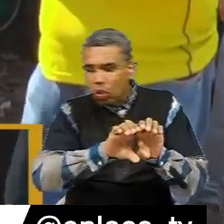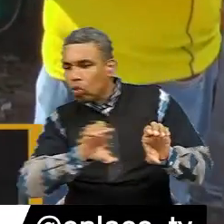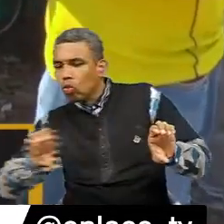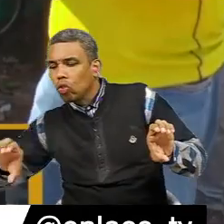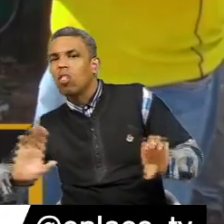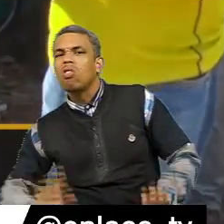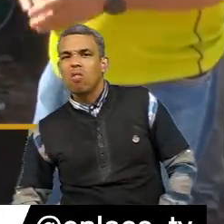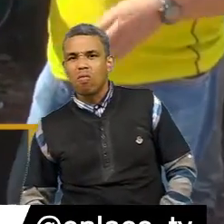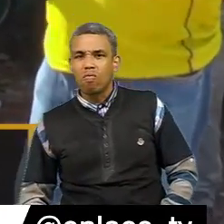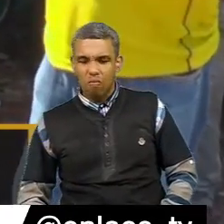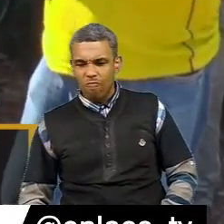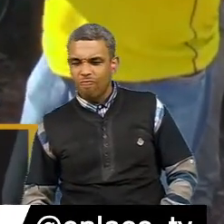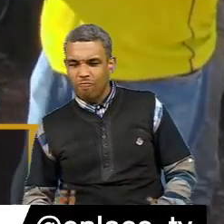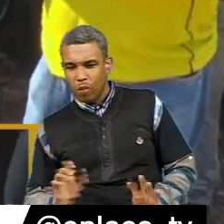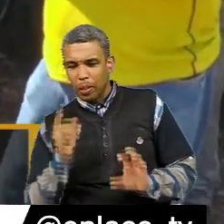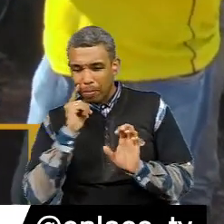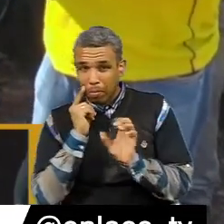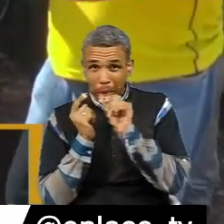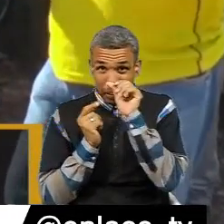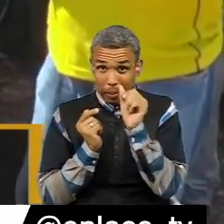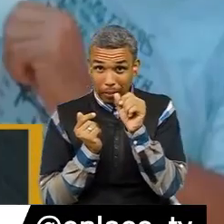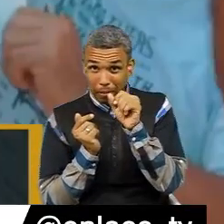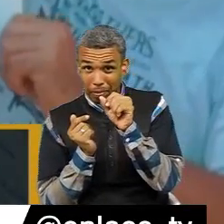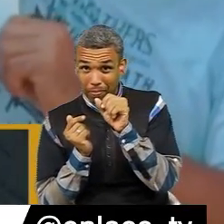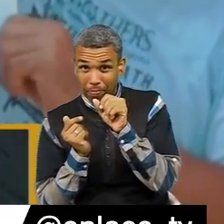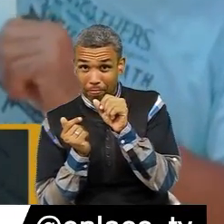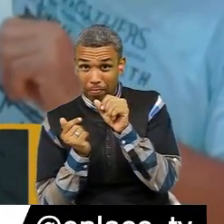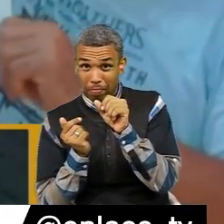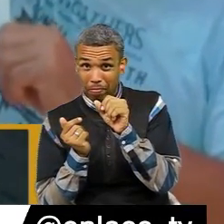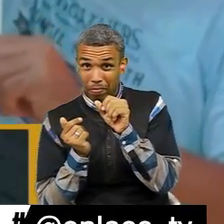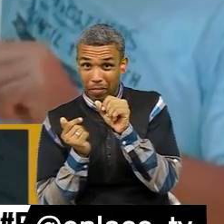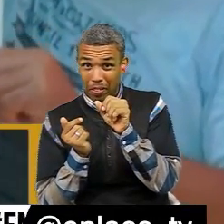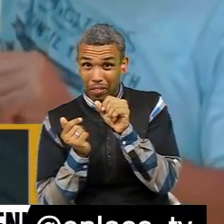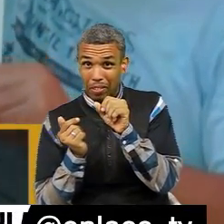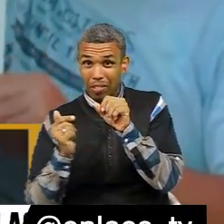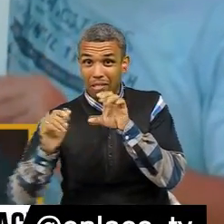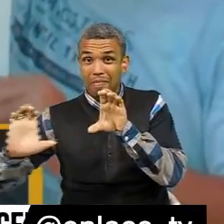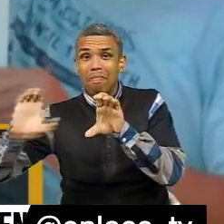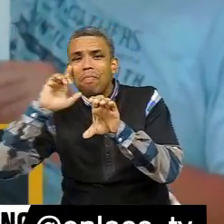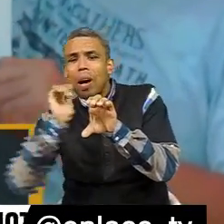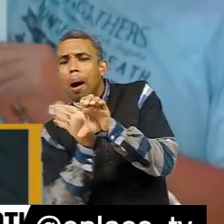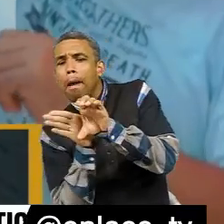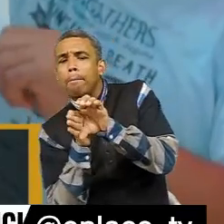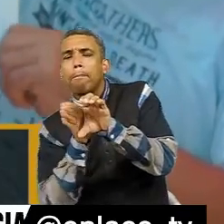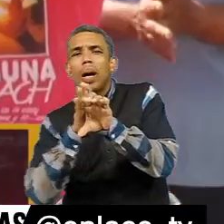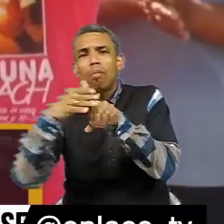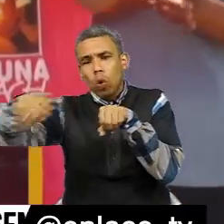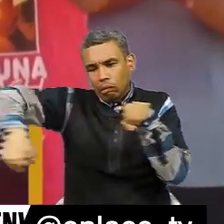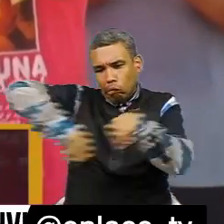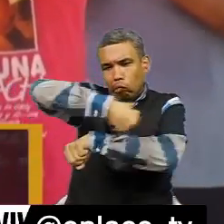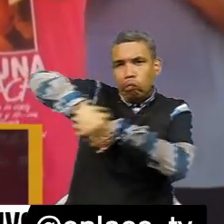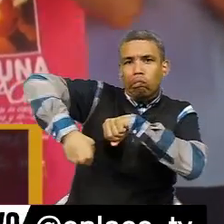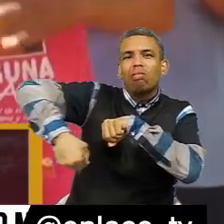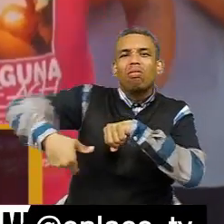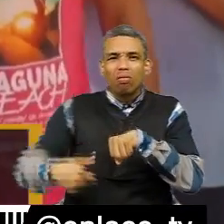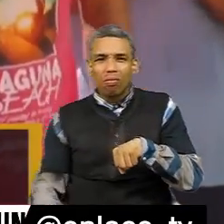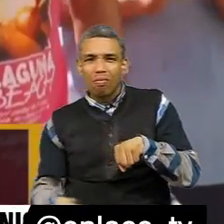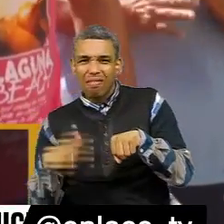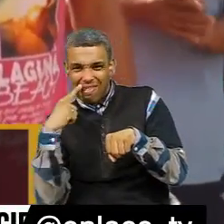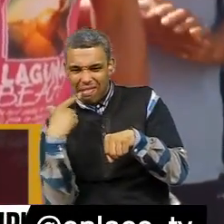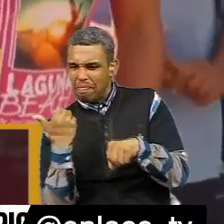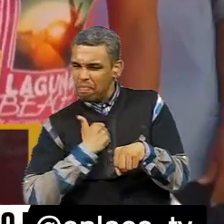por el desmonte de algunas actividades que venía generando Ecopetrol, como era el servicio de ambulancia. Se genera una discusión, se genera una discordia entre